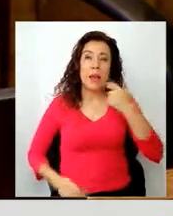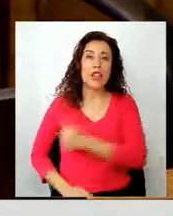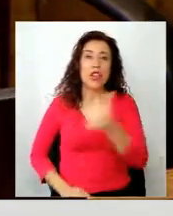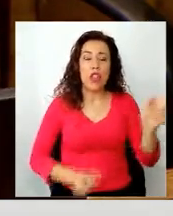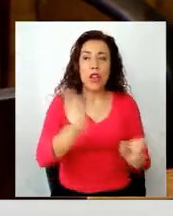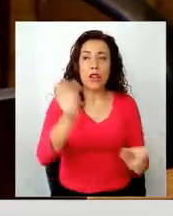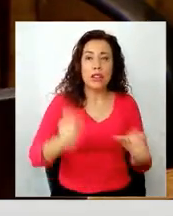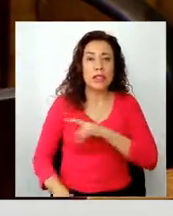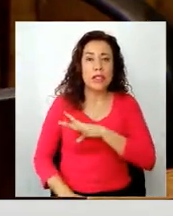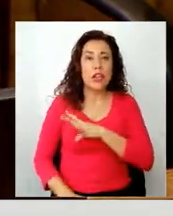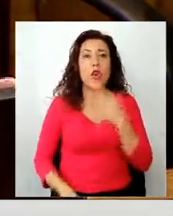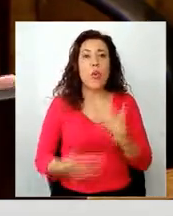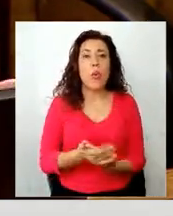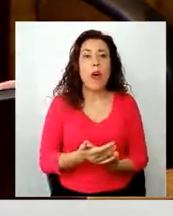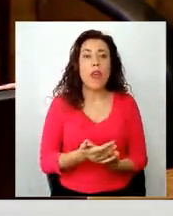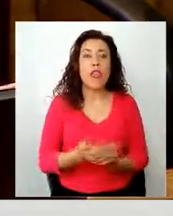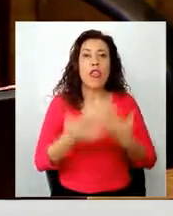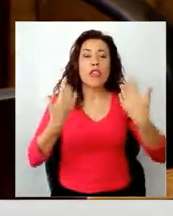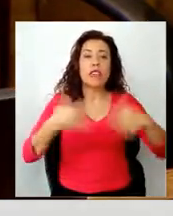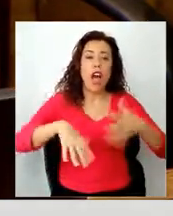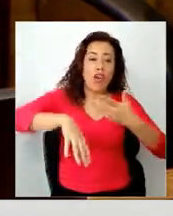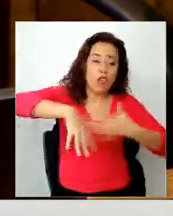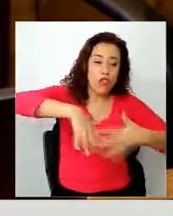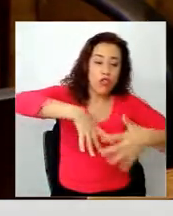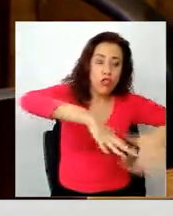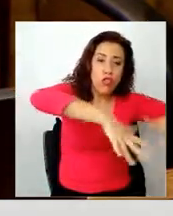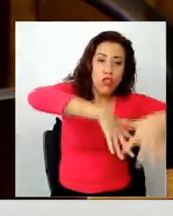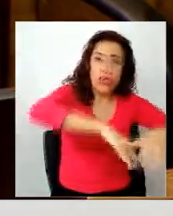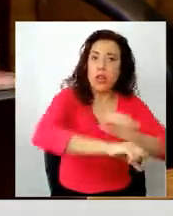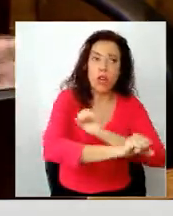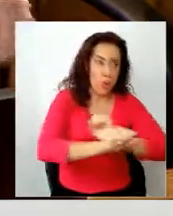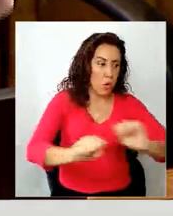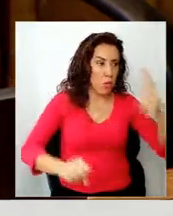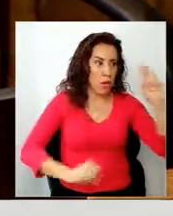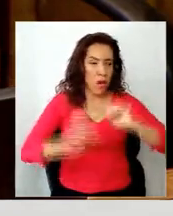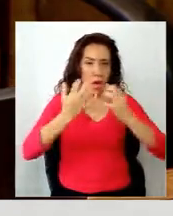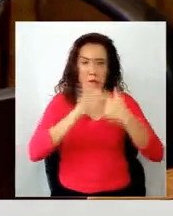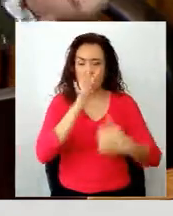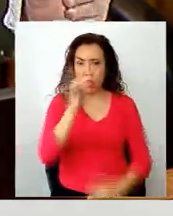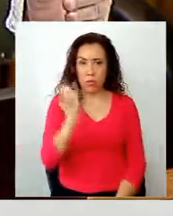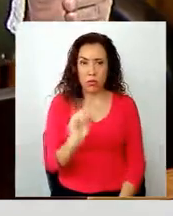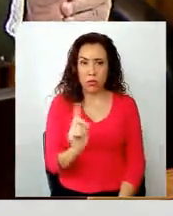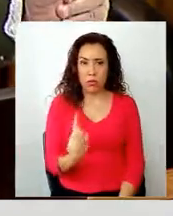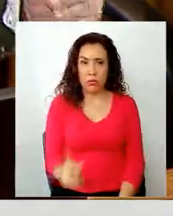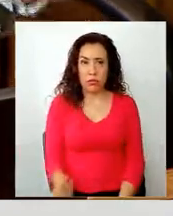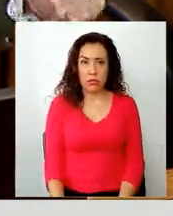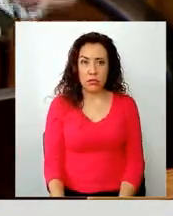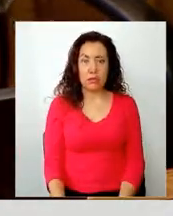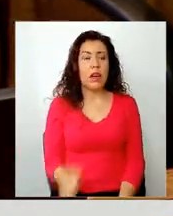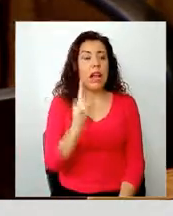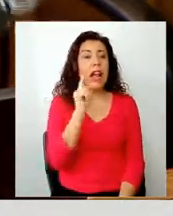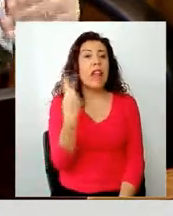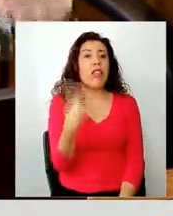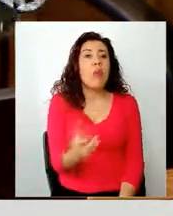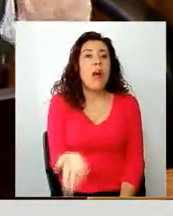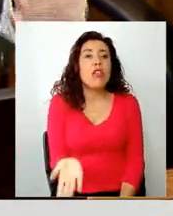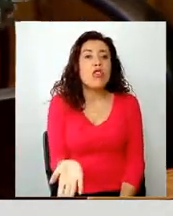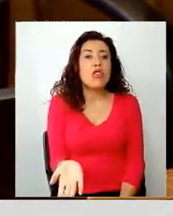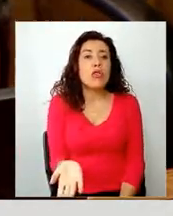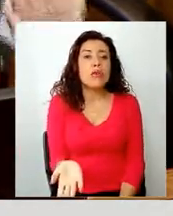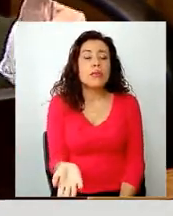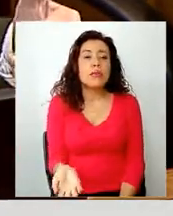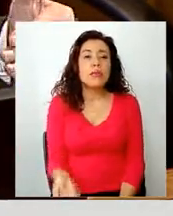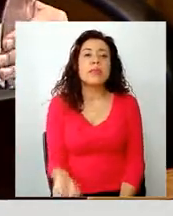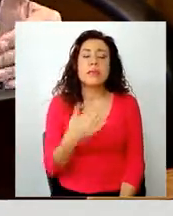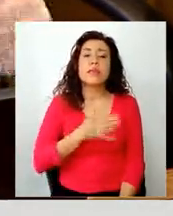vez que se evacúan no pueden ser de de la empresa sanitaria son de quién son entonces esa pregunta la